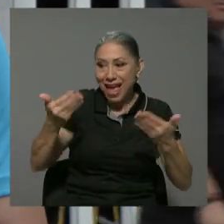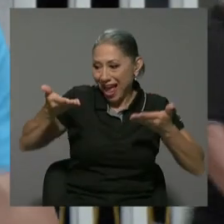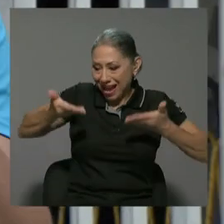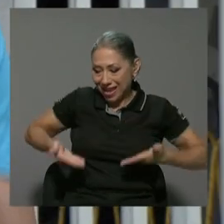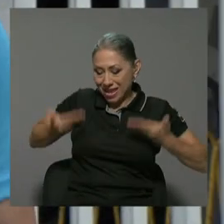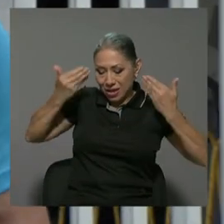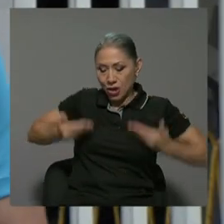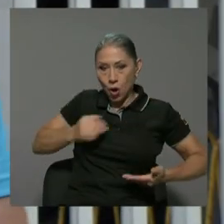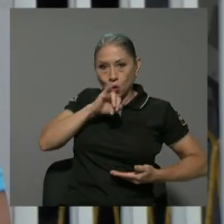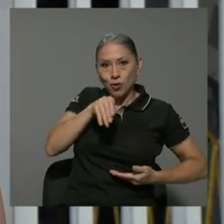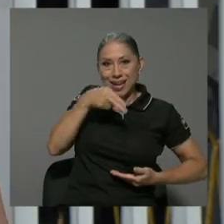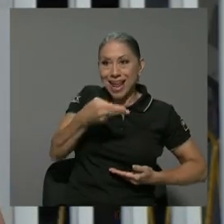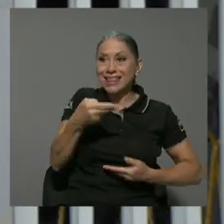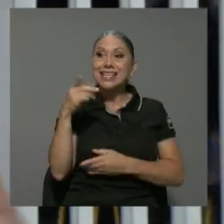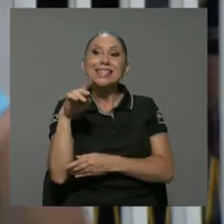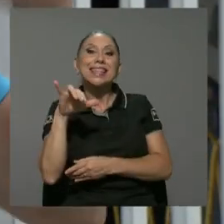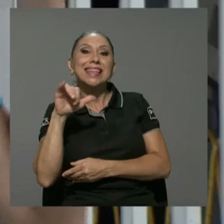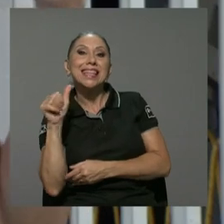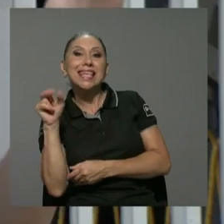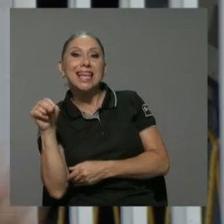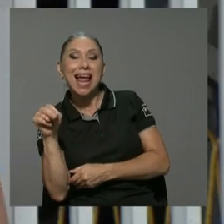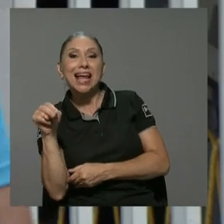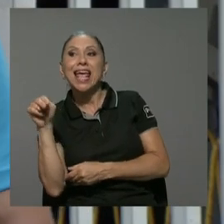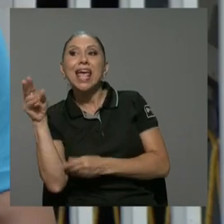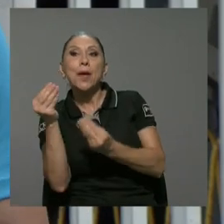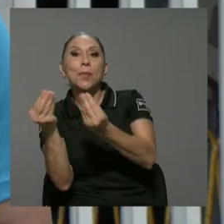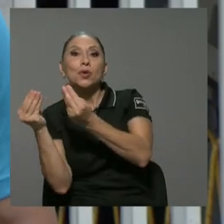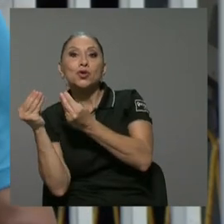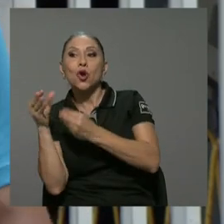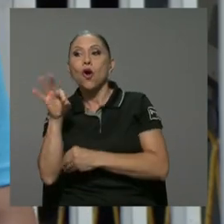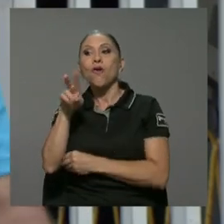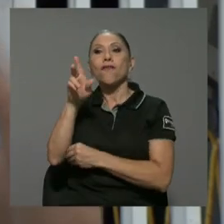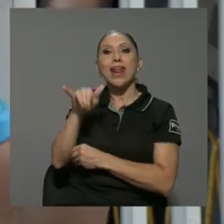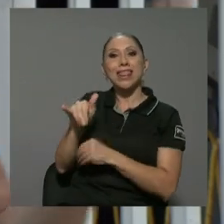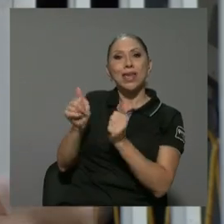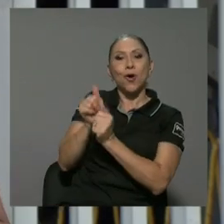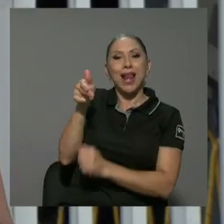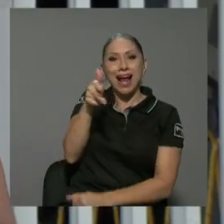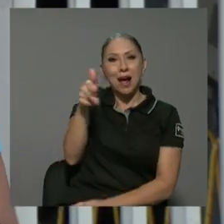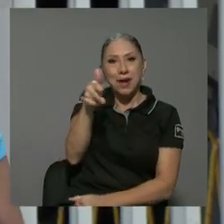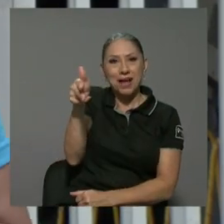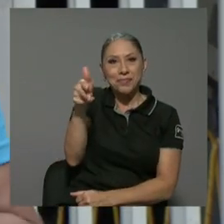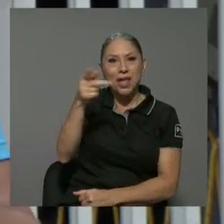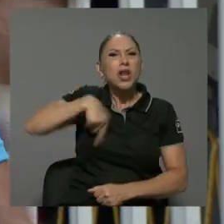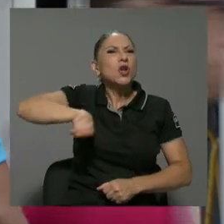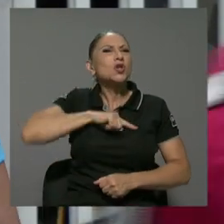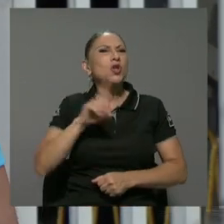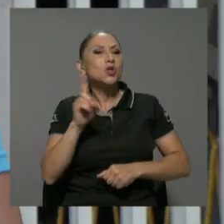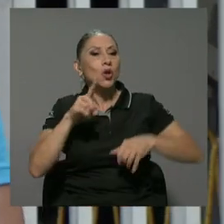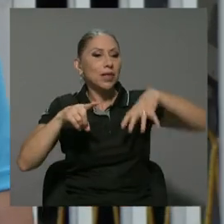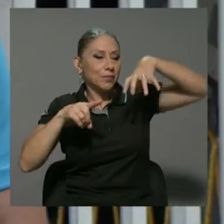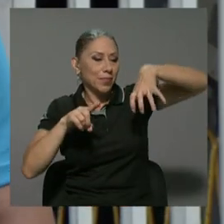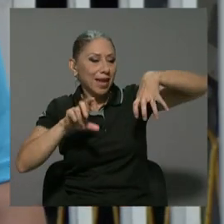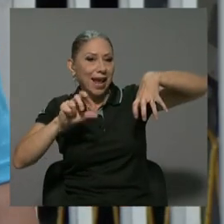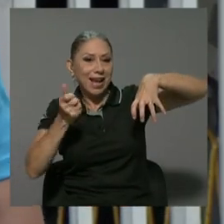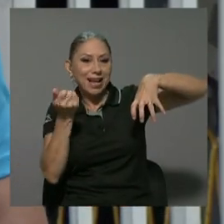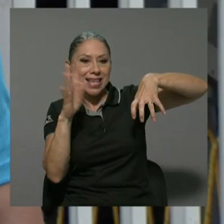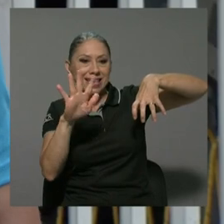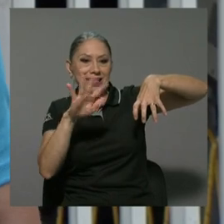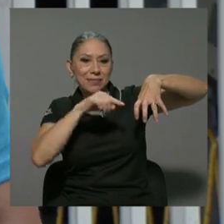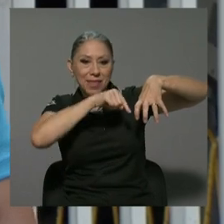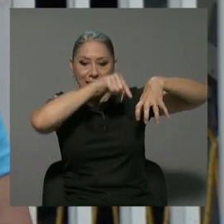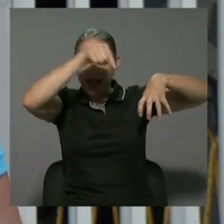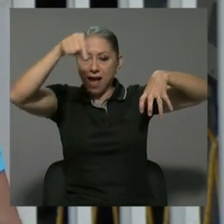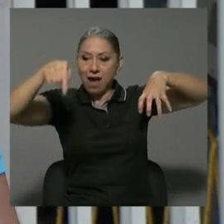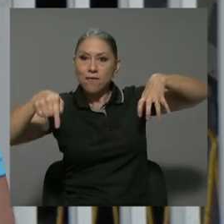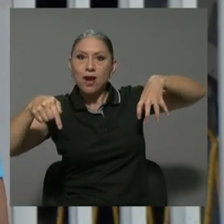Corrales en producción, Freddy Quesada en cámara, desde las afueras del canal, teniendo las impresiones de algunas de las figuras protagonistas